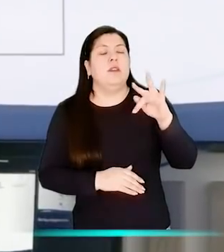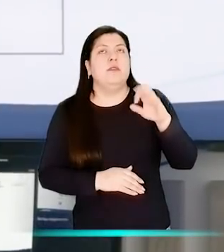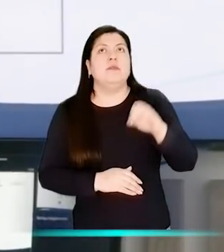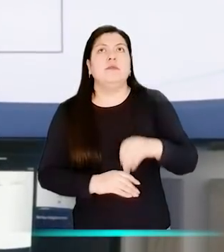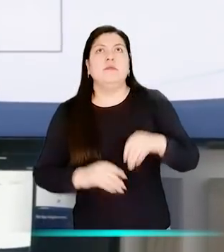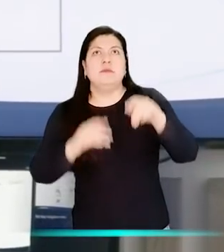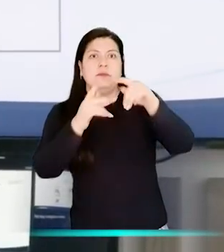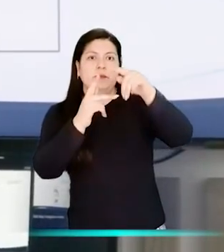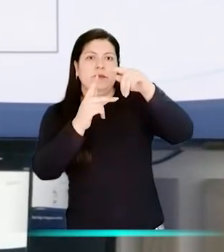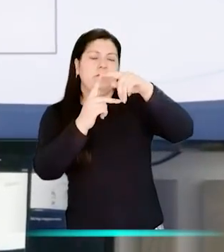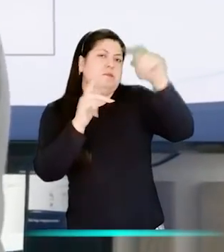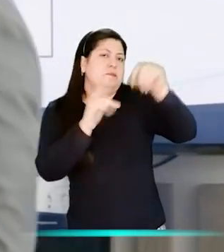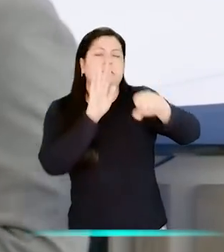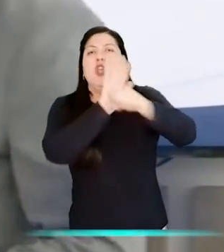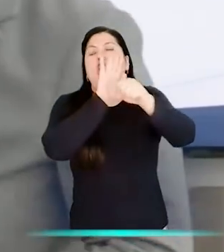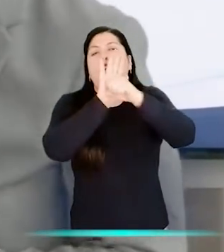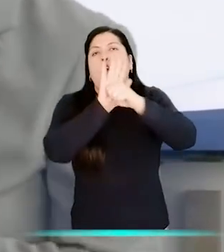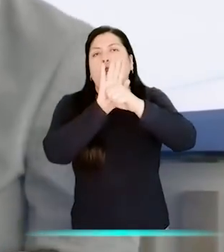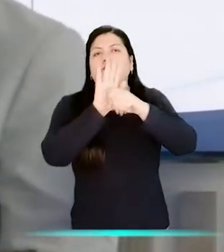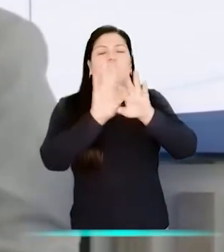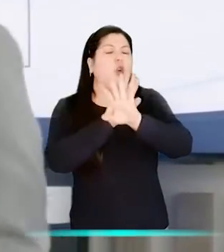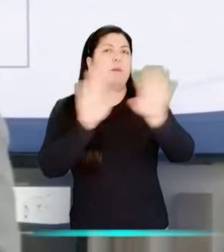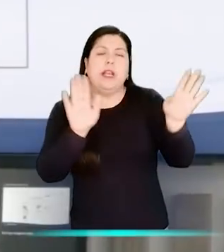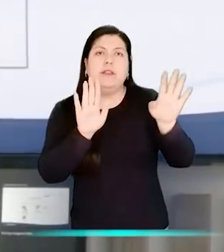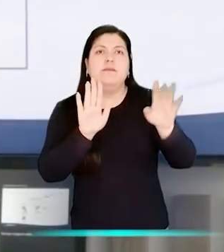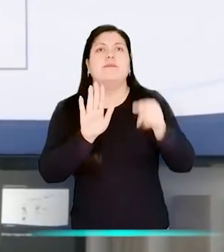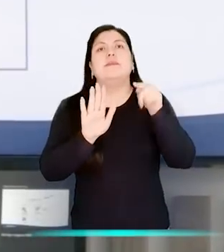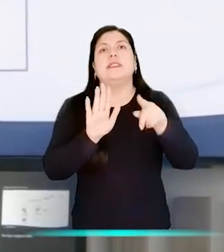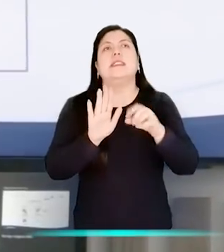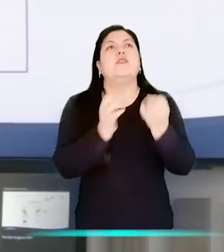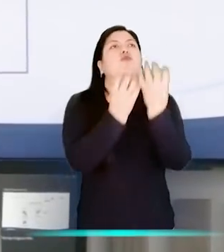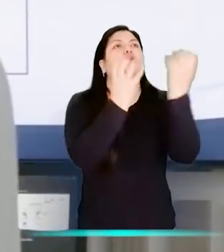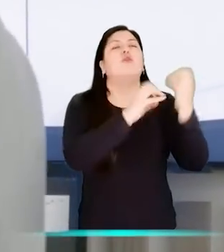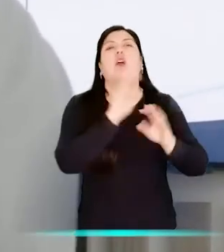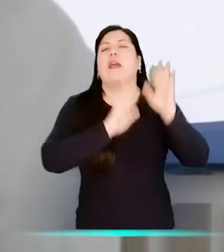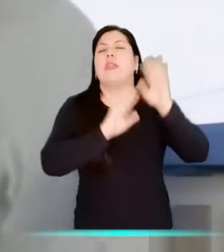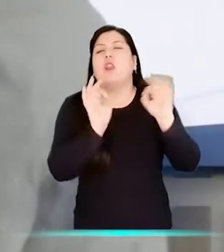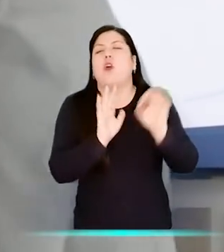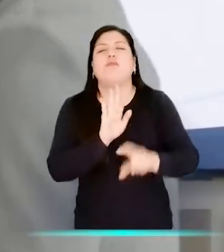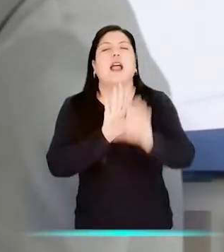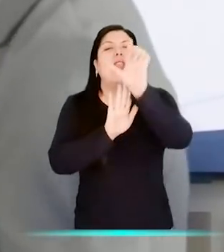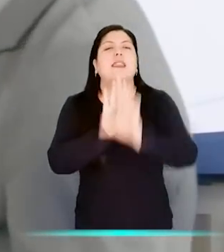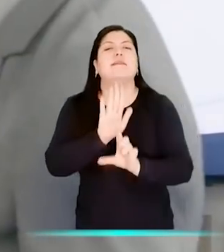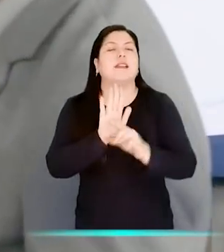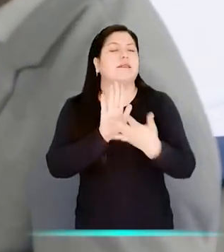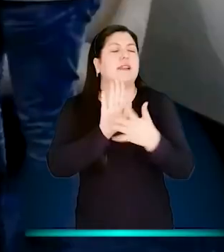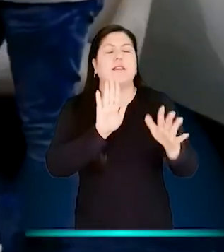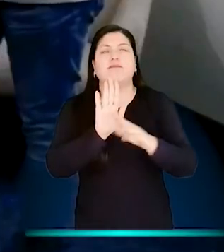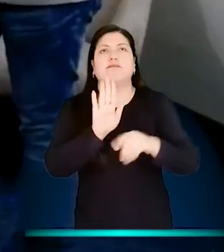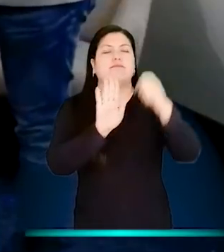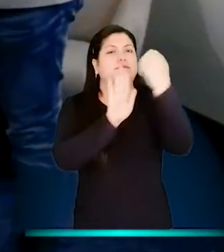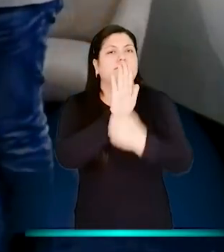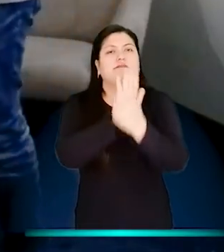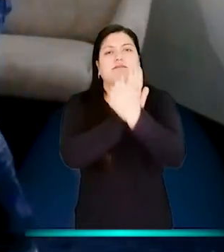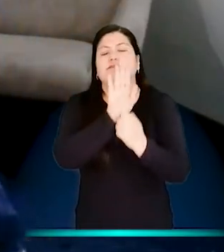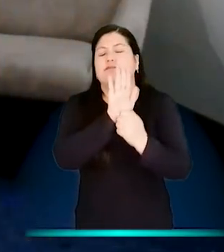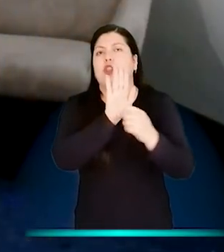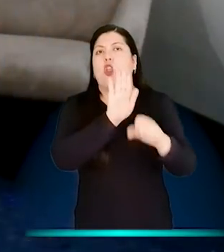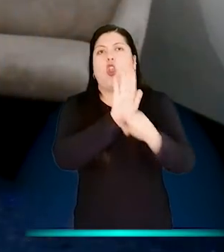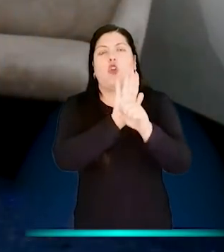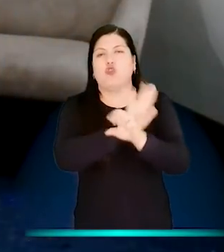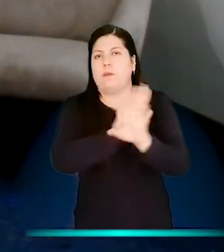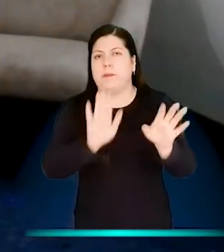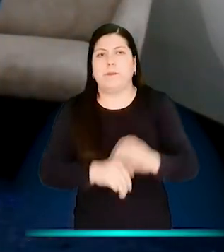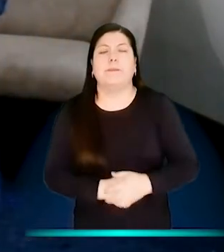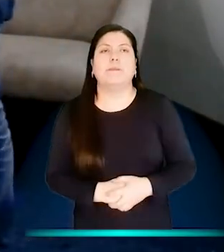presenta una lista y no deposita, o más bien no presenta directamente unos candidatos para que el elector elija a uno de esos